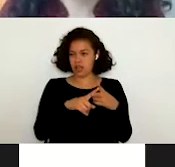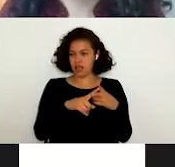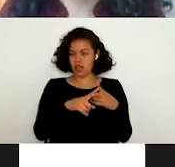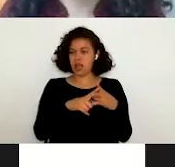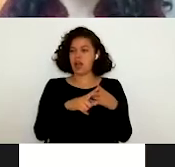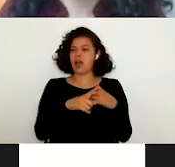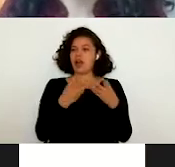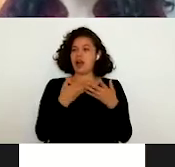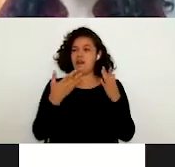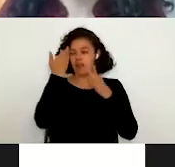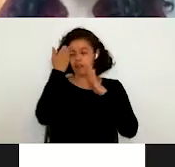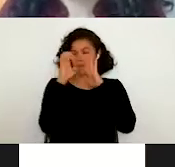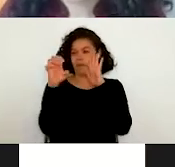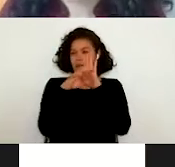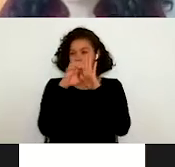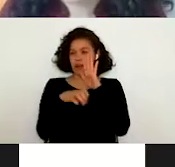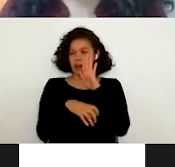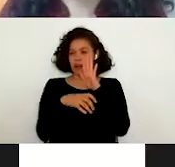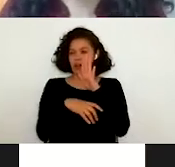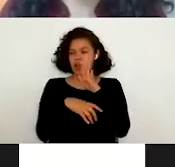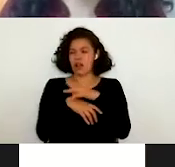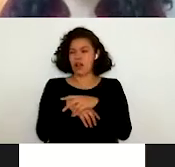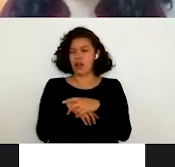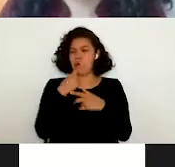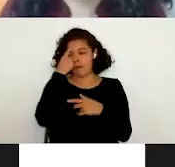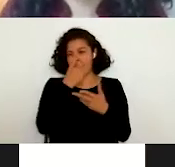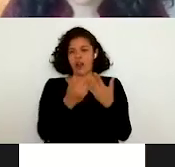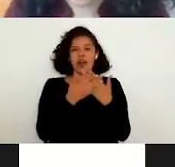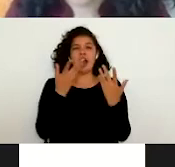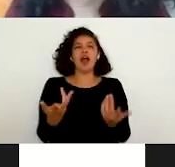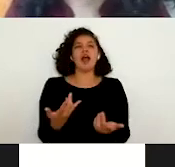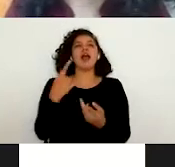la etapa de la ejecución y la evaluación.